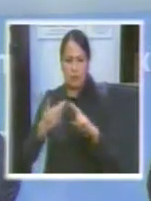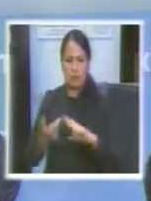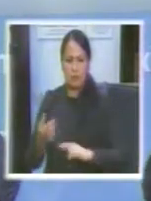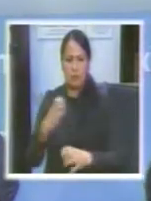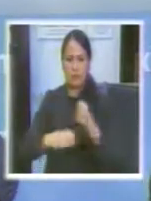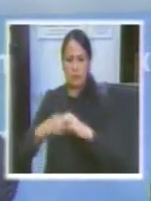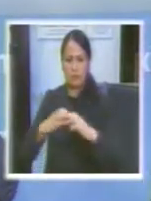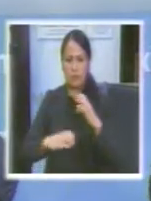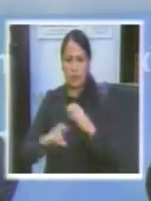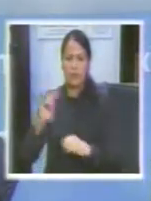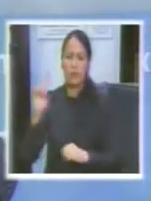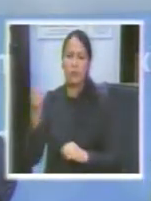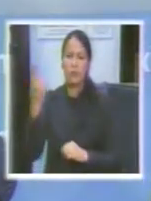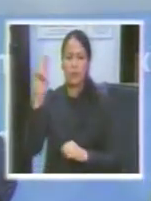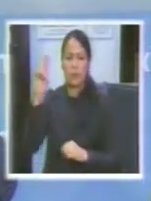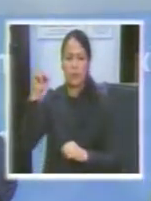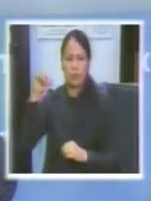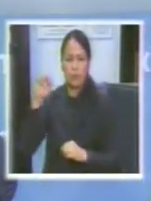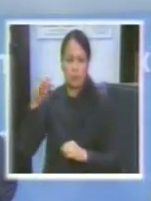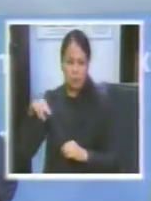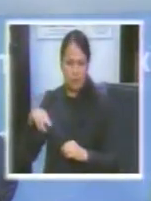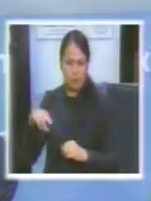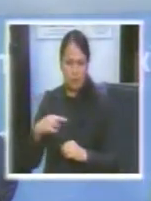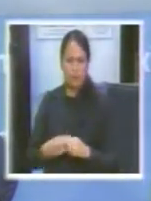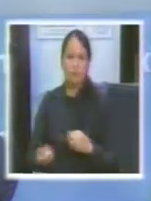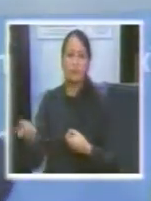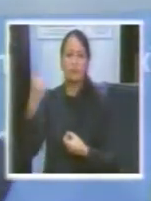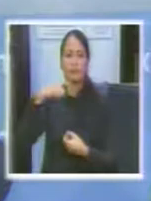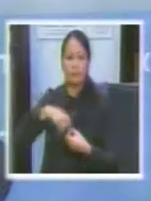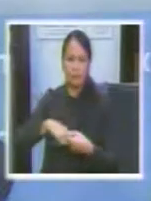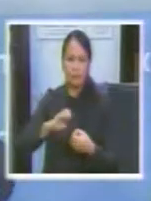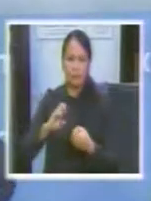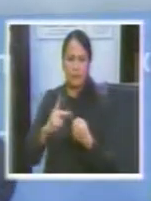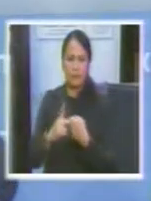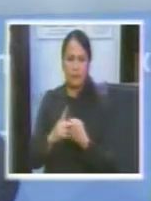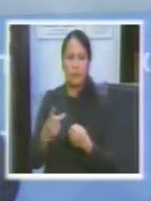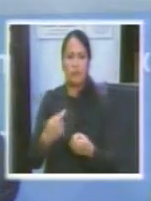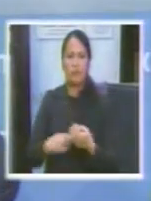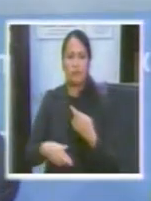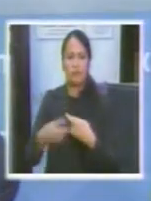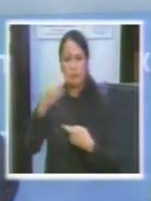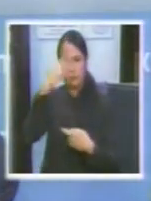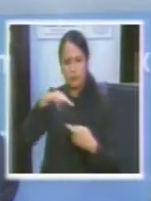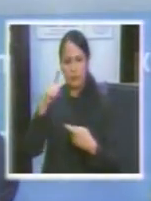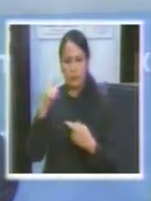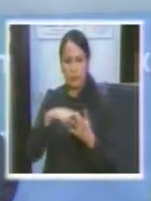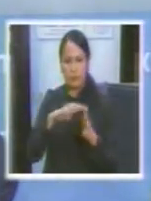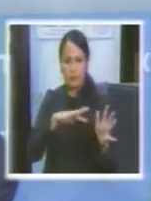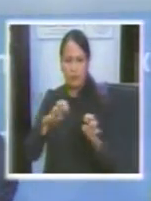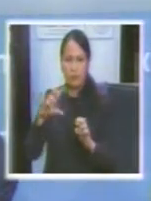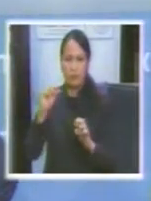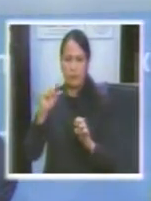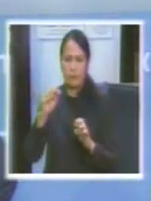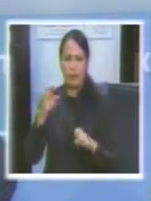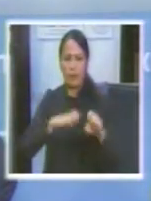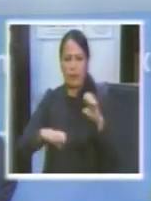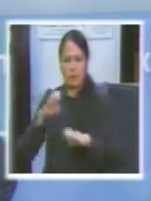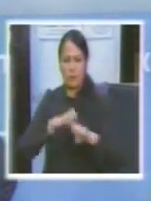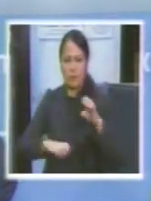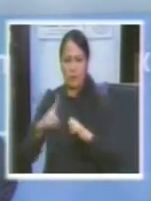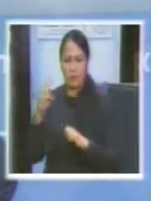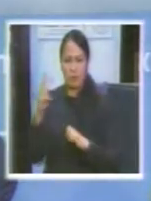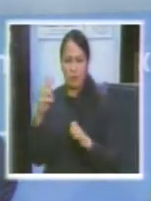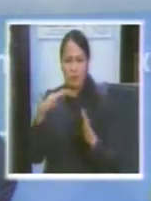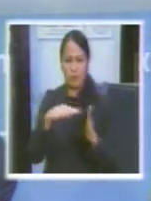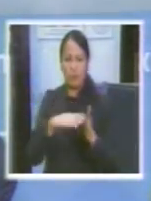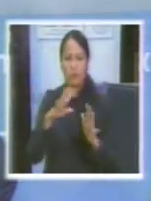Universidad Nacional Autónoma de México, ingresó al Servicio Exterior Mexicano en 1970 y fue nombrado embajador eminente en el año